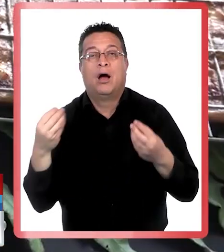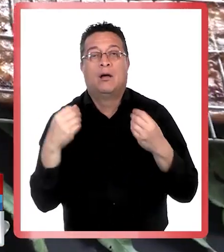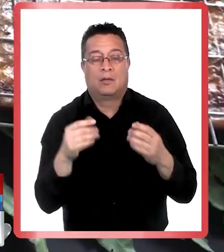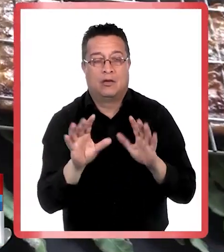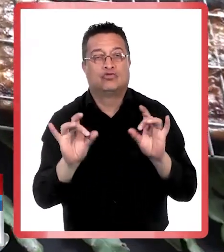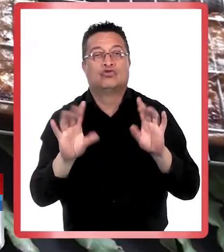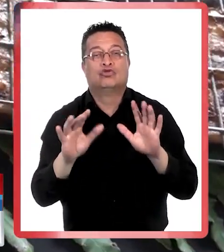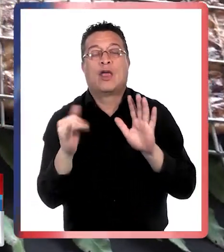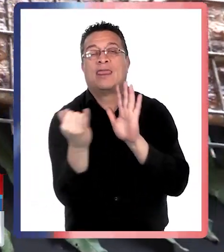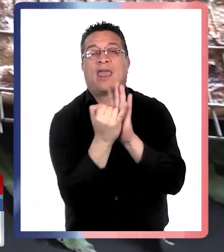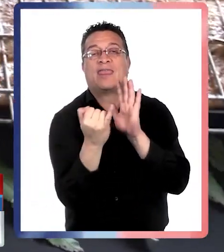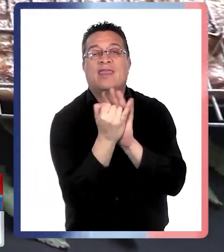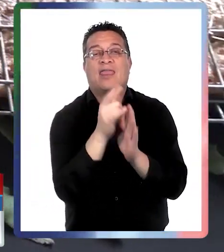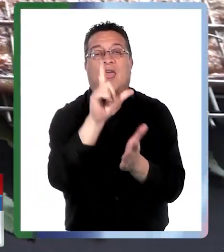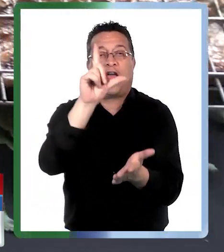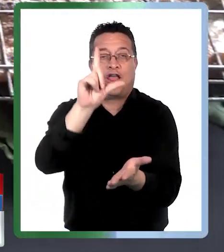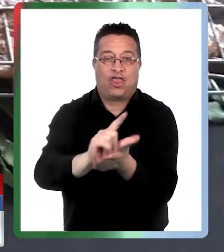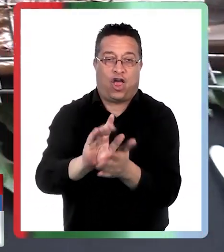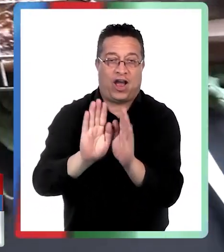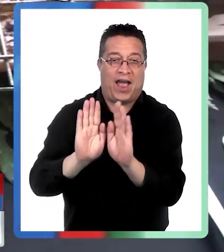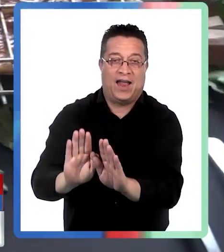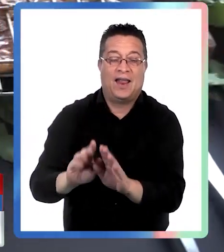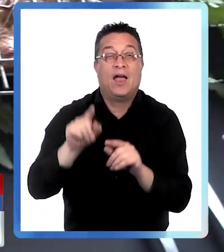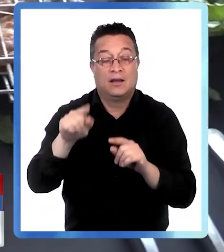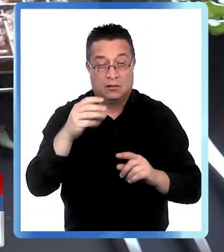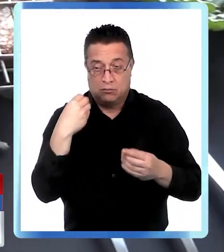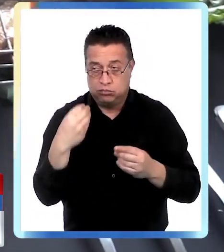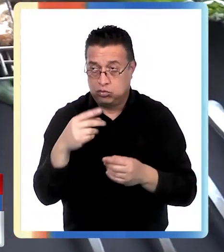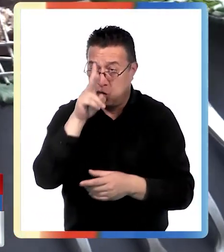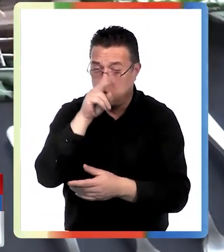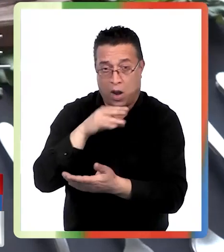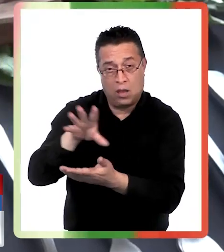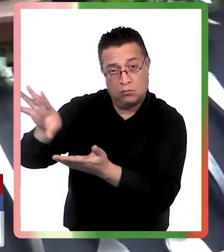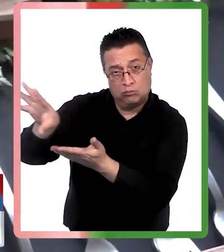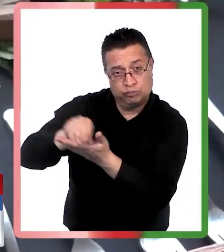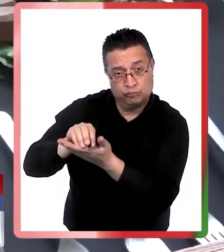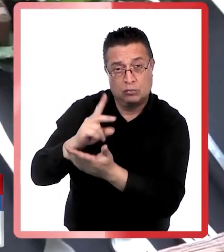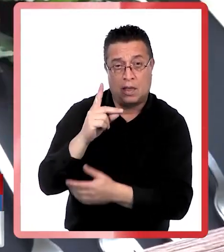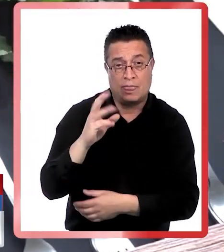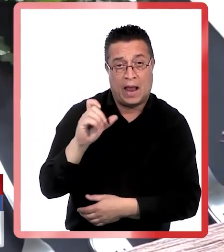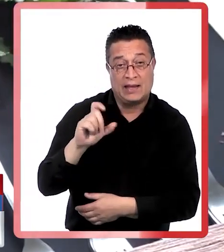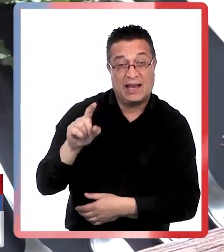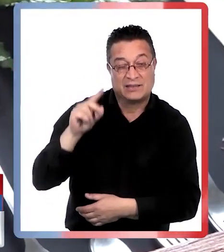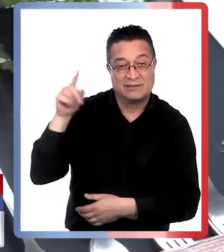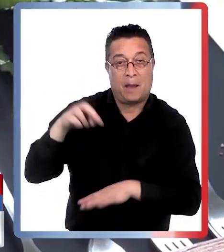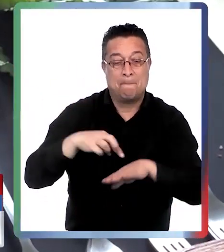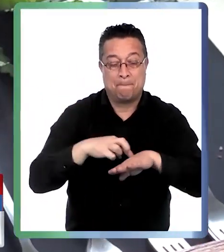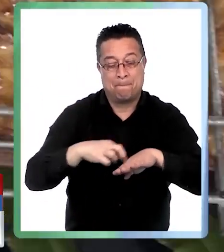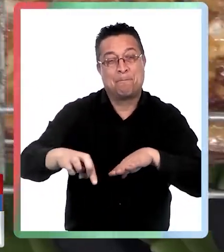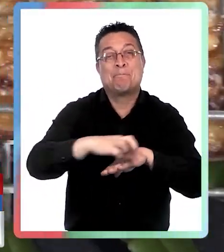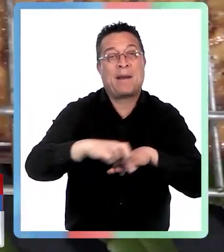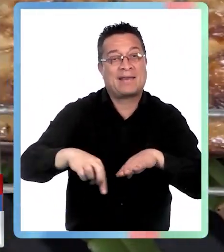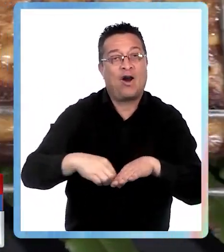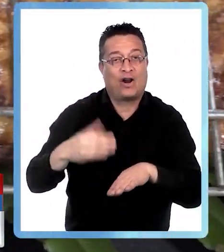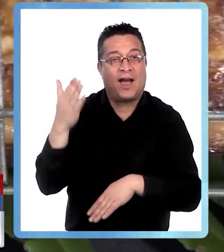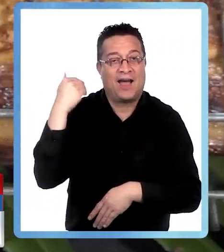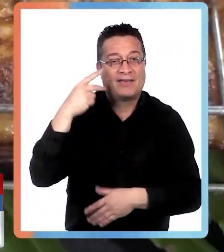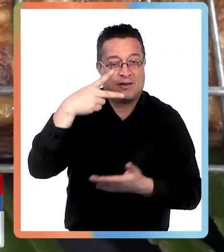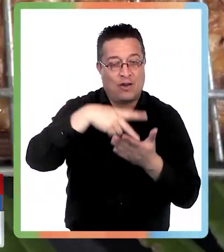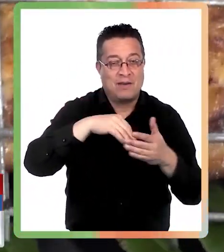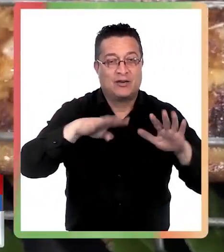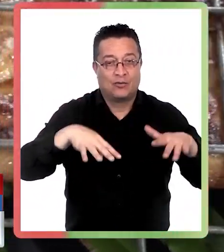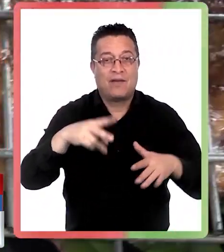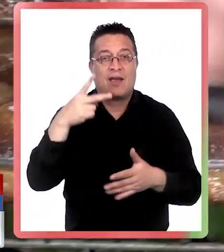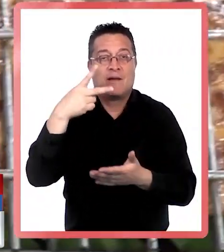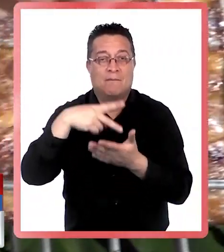la identidad local esta iniciativa se inspira en el éxito del proyecto dalcas desarrollado en Patagonia verde entre el 2019